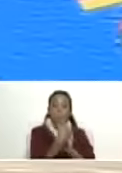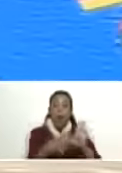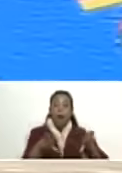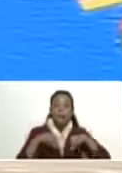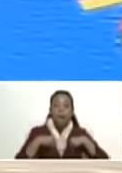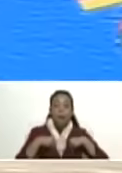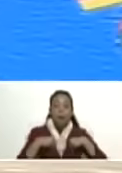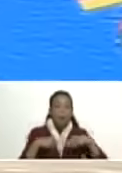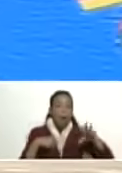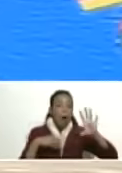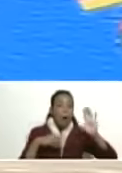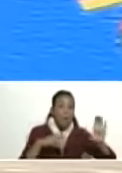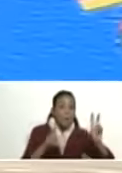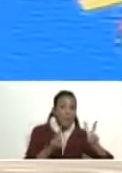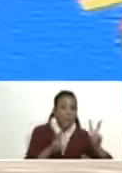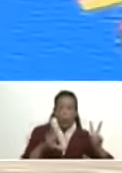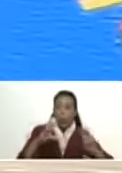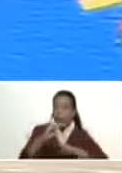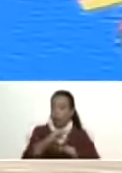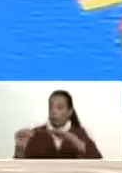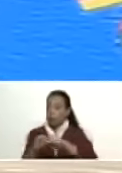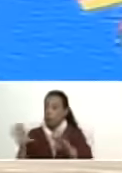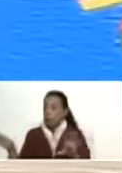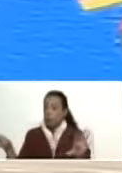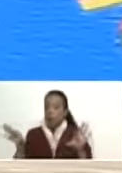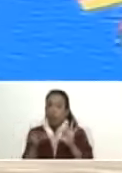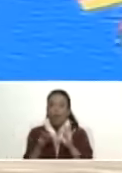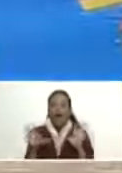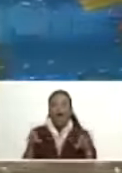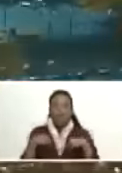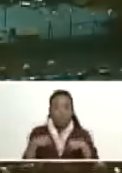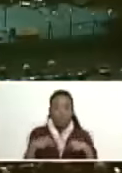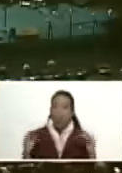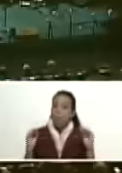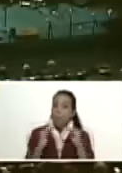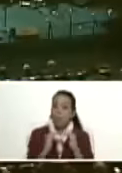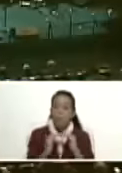por las partes, el Acuerdo de Ginebra.